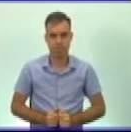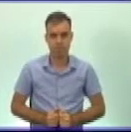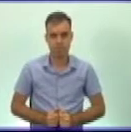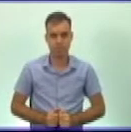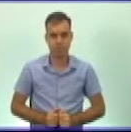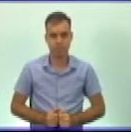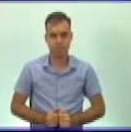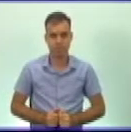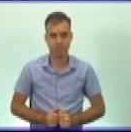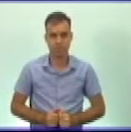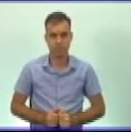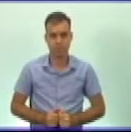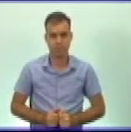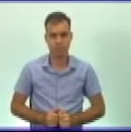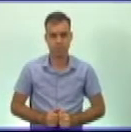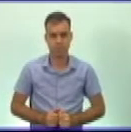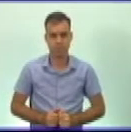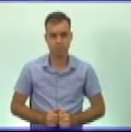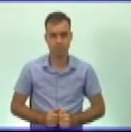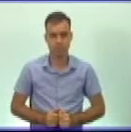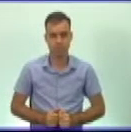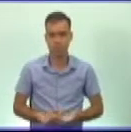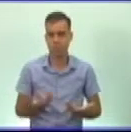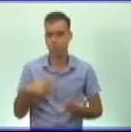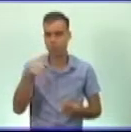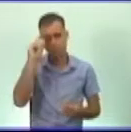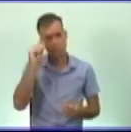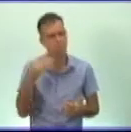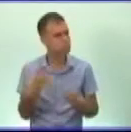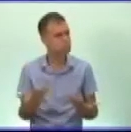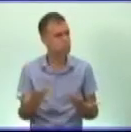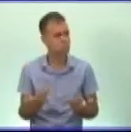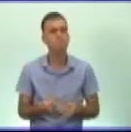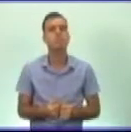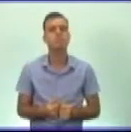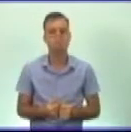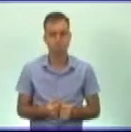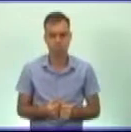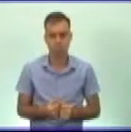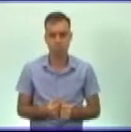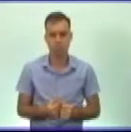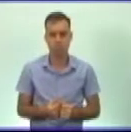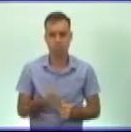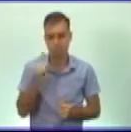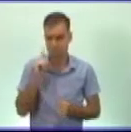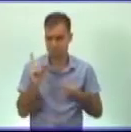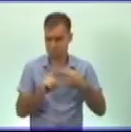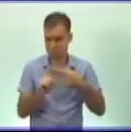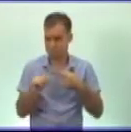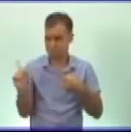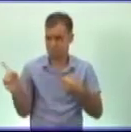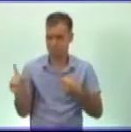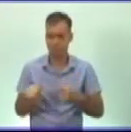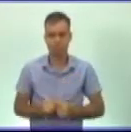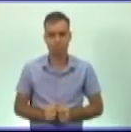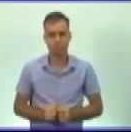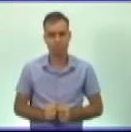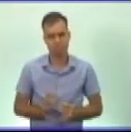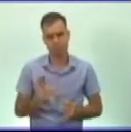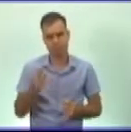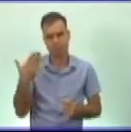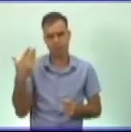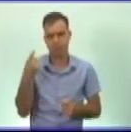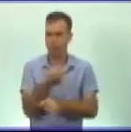cualesquiera. ¿Qué debes saber entonces? Bueno, el teorema de Pitágoras, que ya lo hemos trabajado bastante